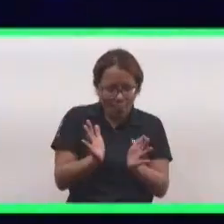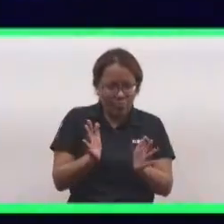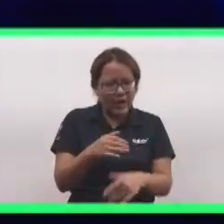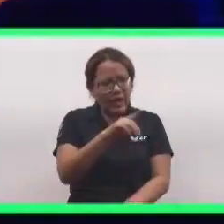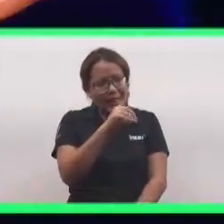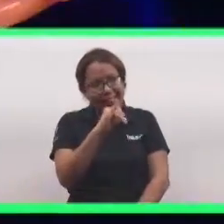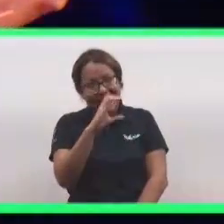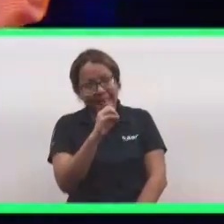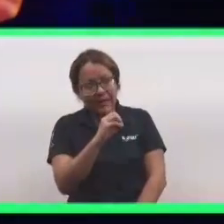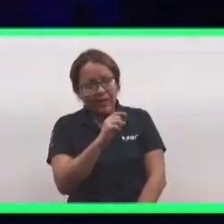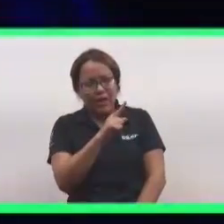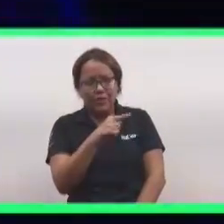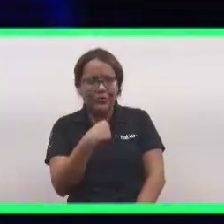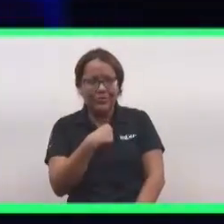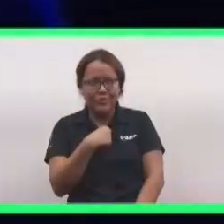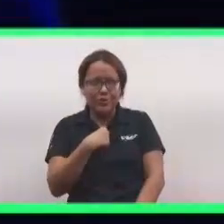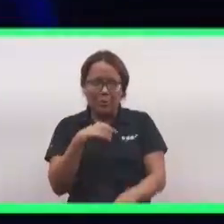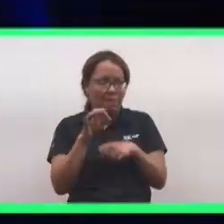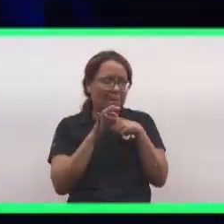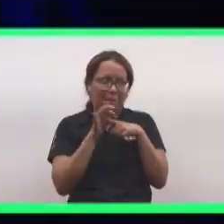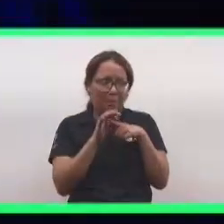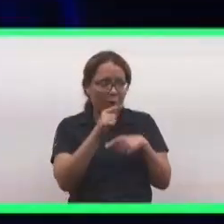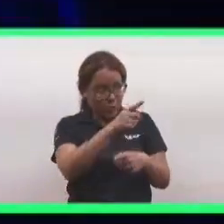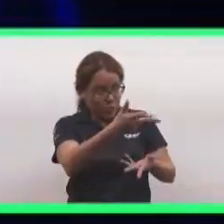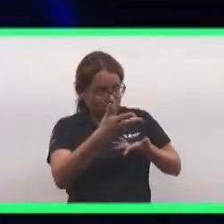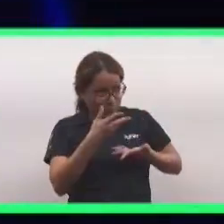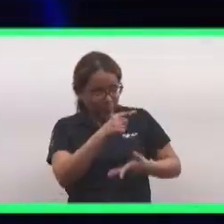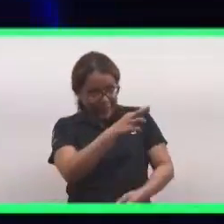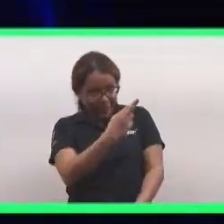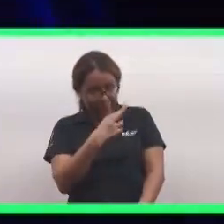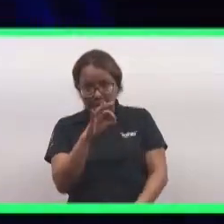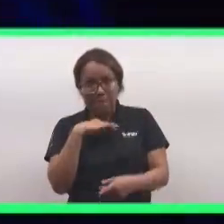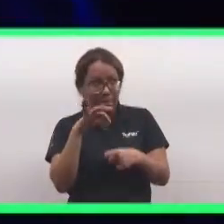Licenciado, su dieta no me está funcionando.